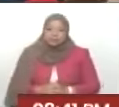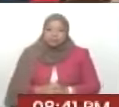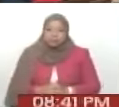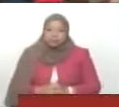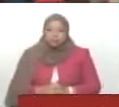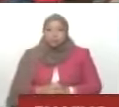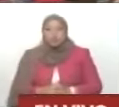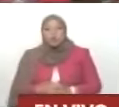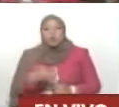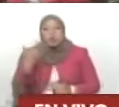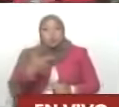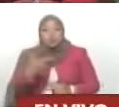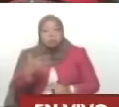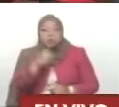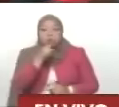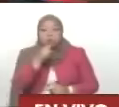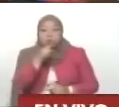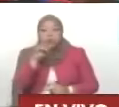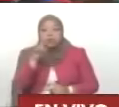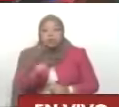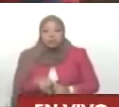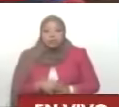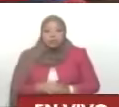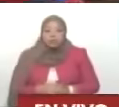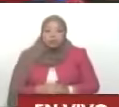Ahí muy importante, fíjate,